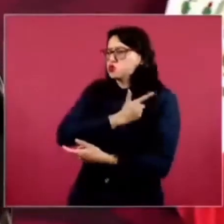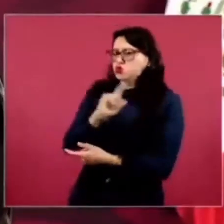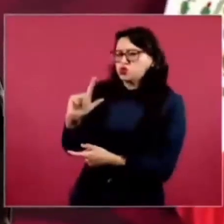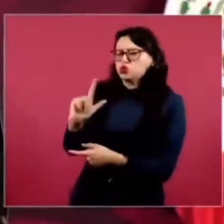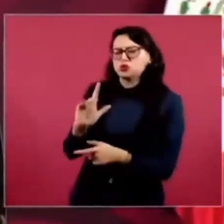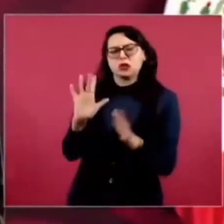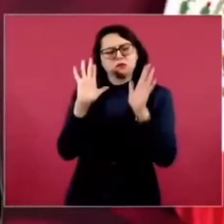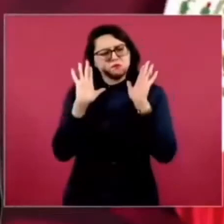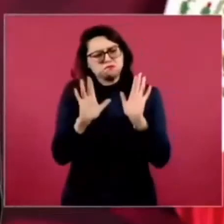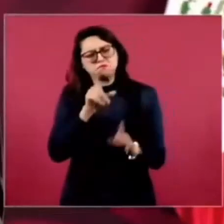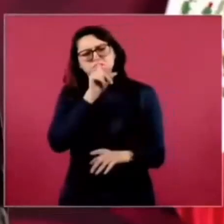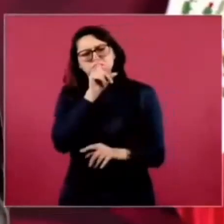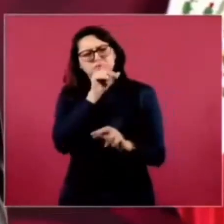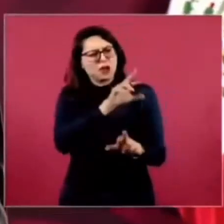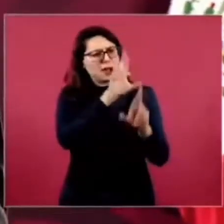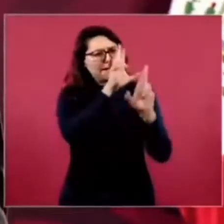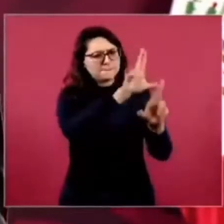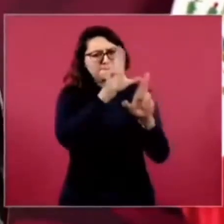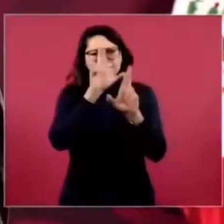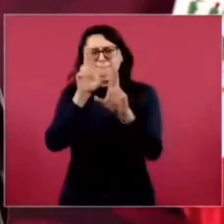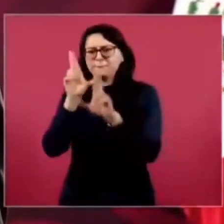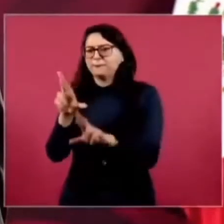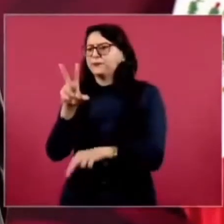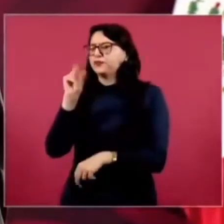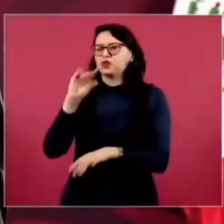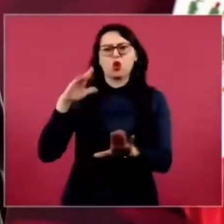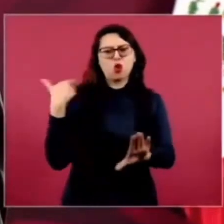sin perseguir a nadie, sin censura,